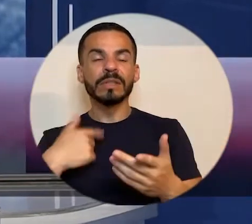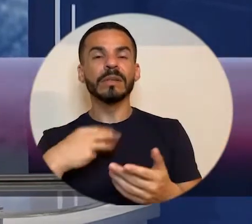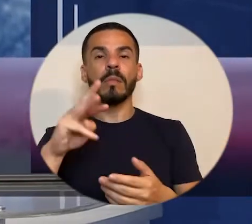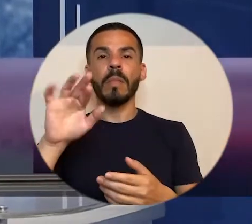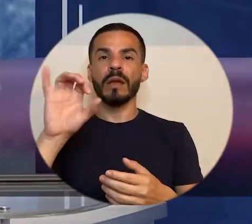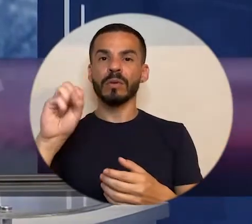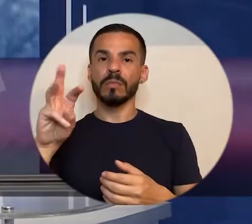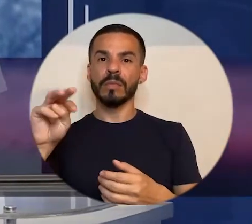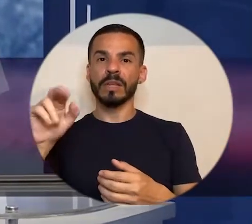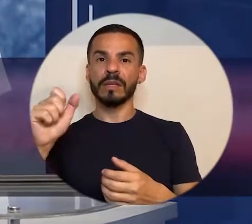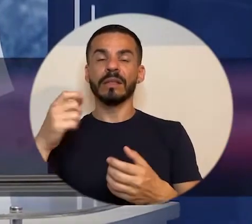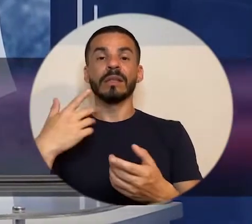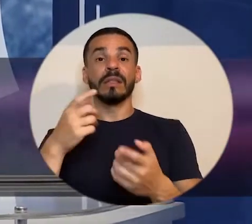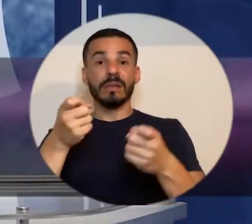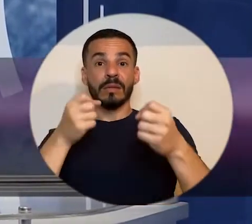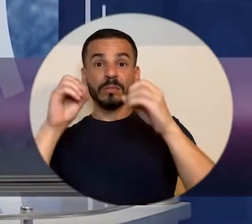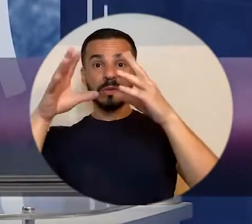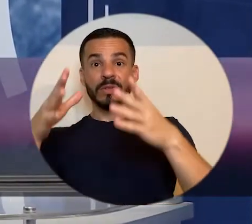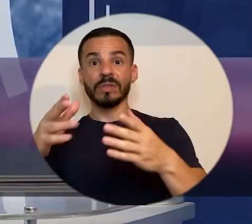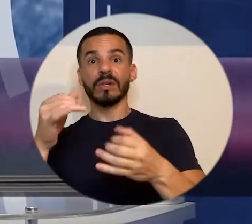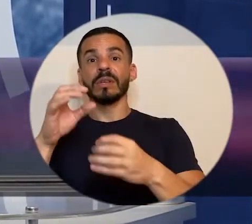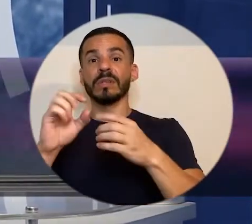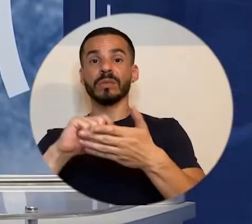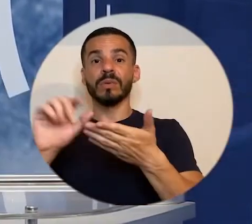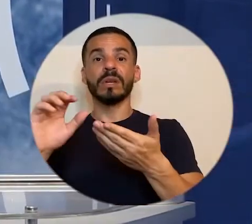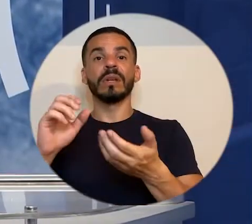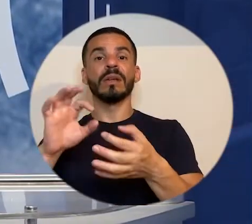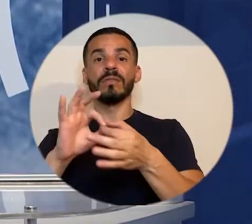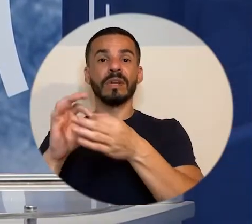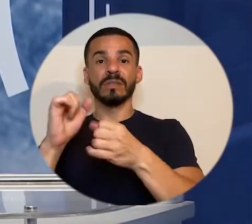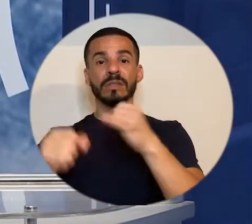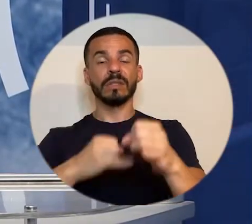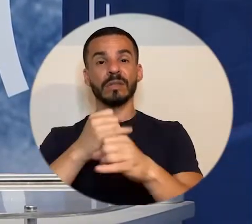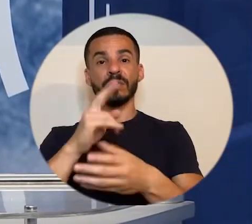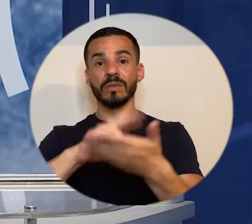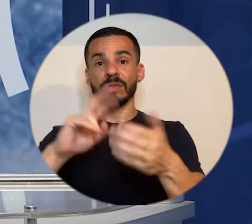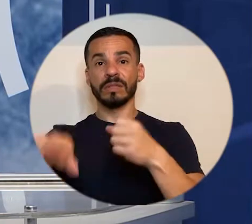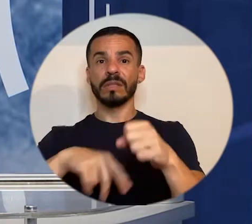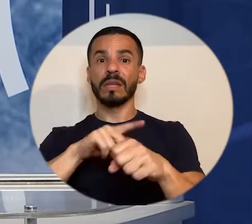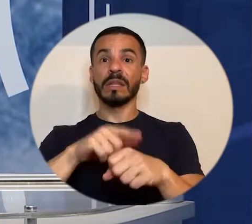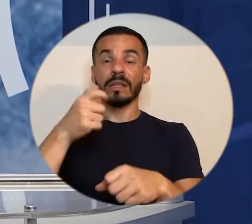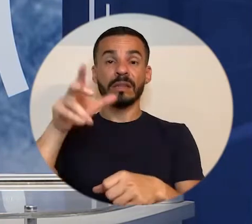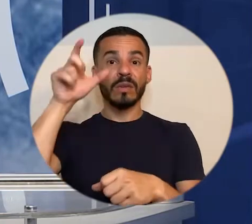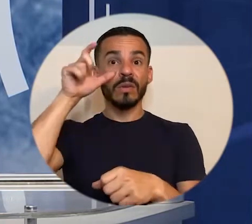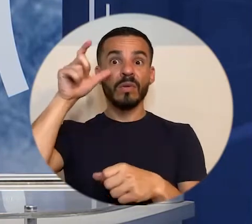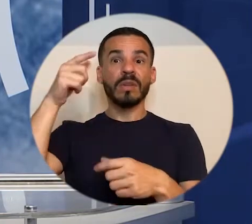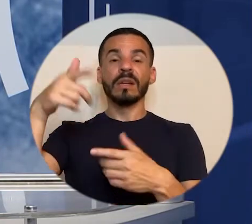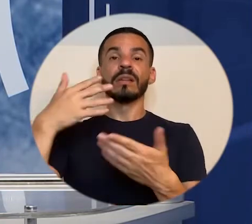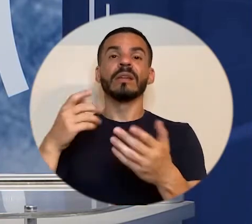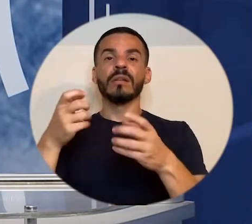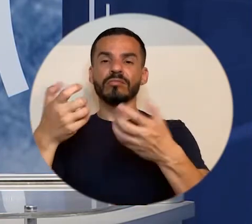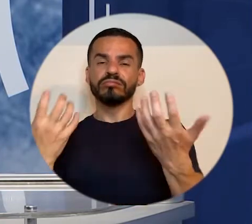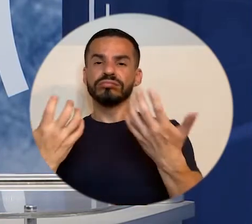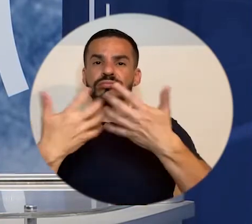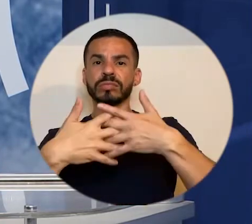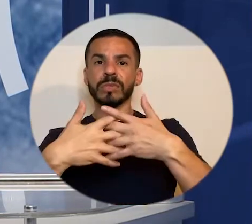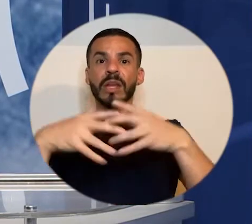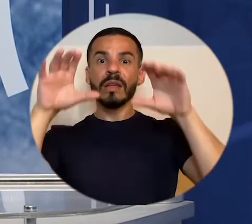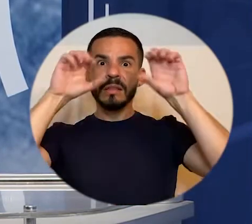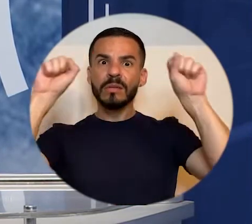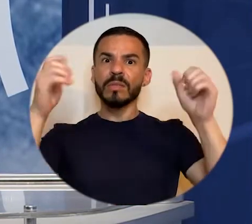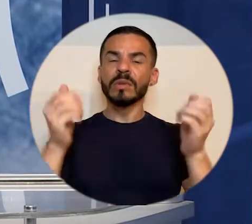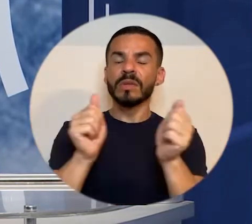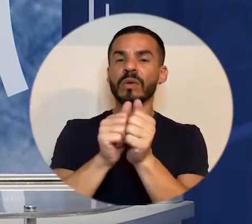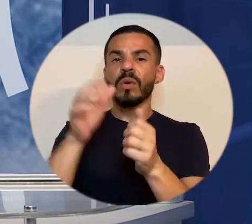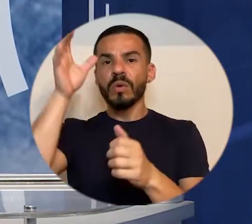con una mirada Marco Méndez, quien es académico de la Escuela de Relaciones Internacionales de la Universidad Nacional, para quien el gobierno de Biden articulará la